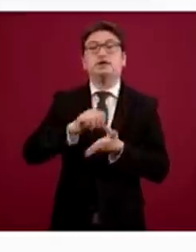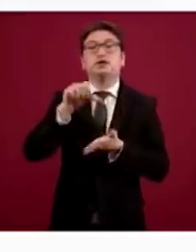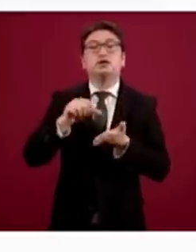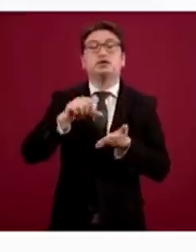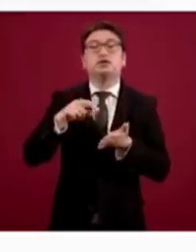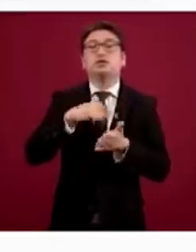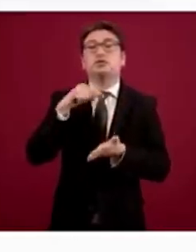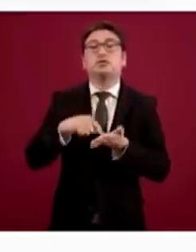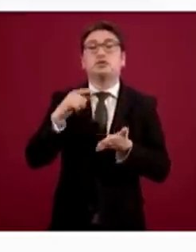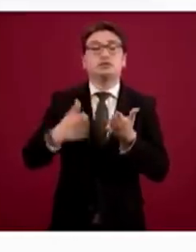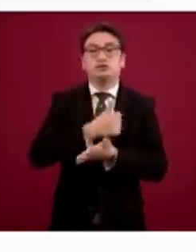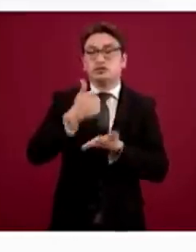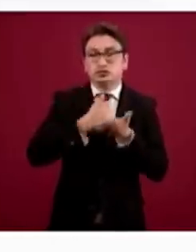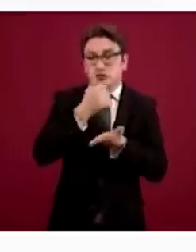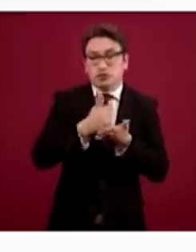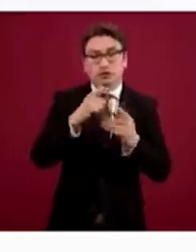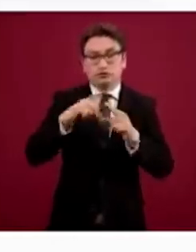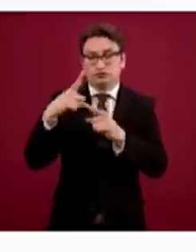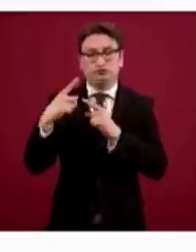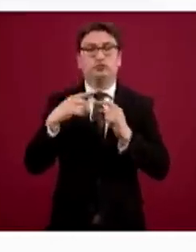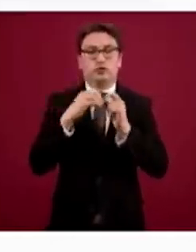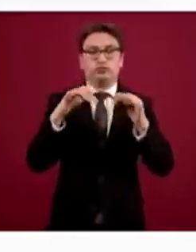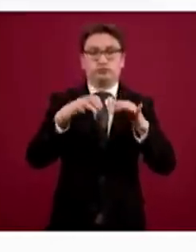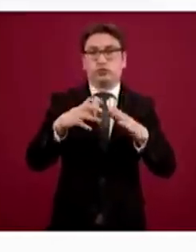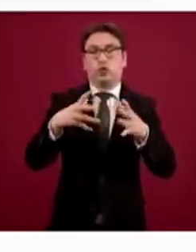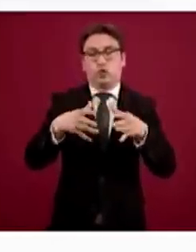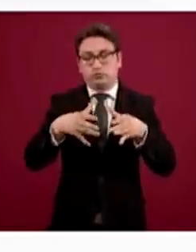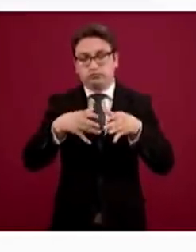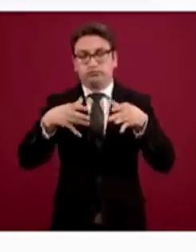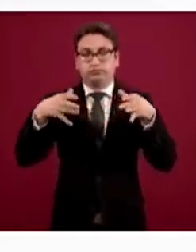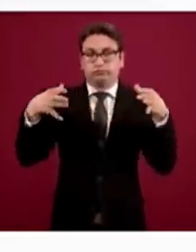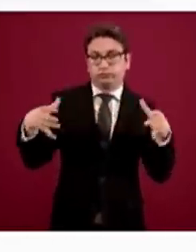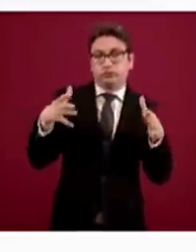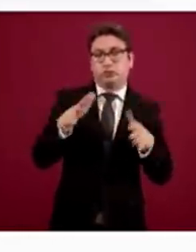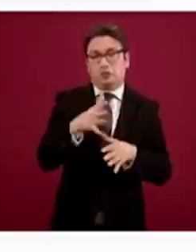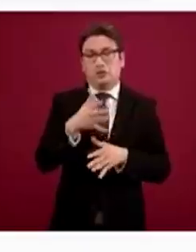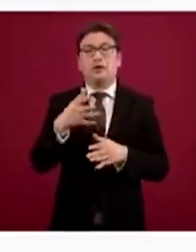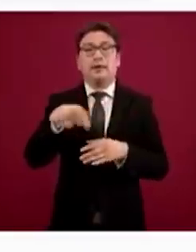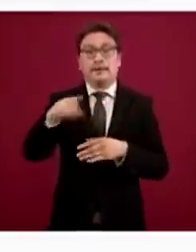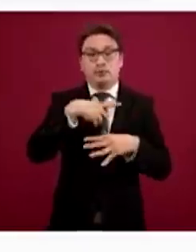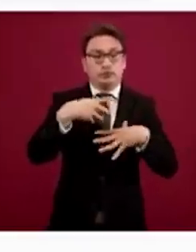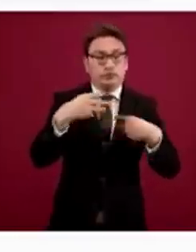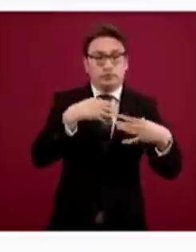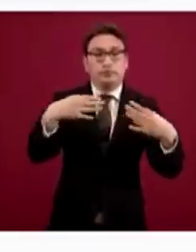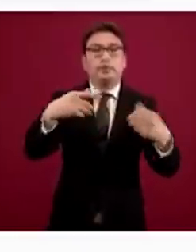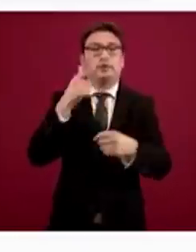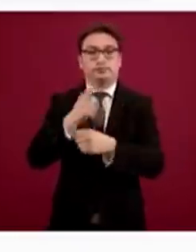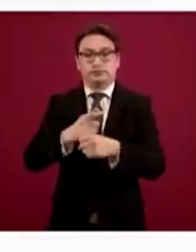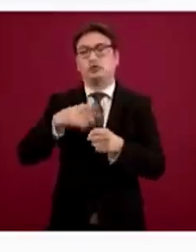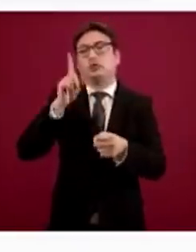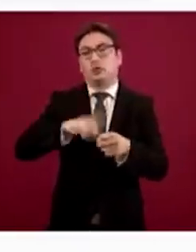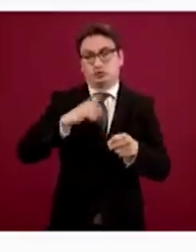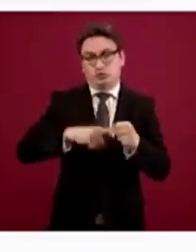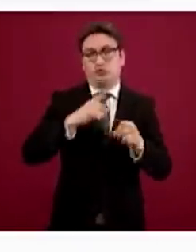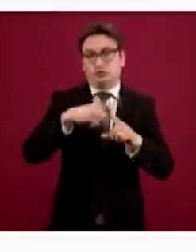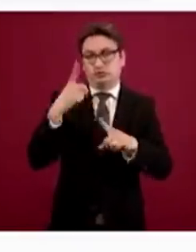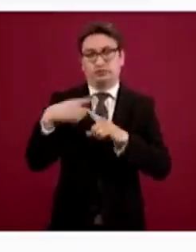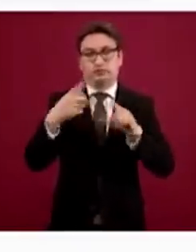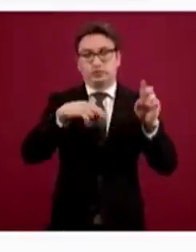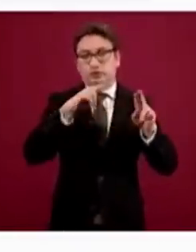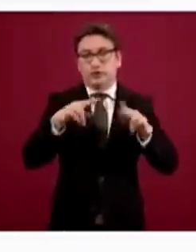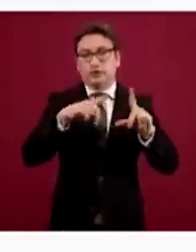también en ciudades de tamaño intermedio se presenta transmisión y por eso se han pintado de este color